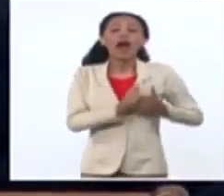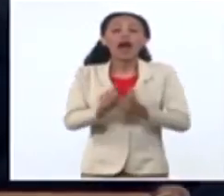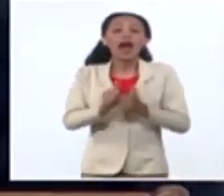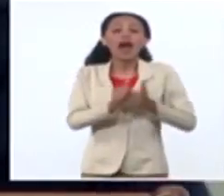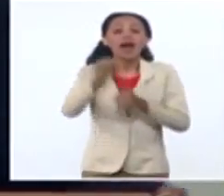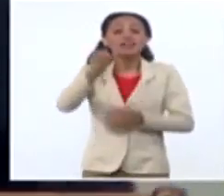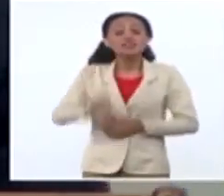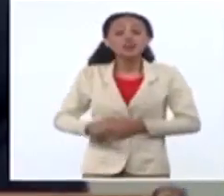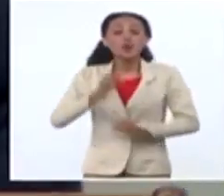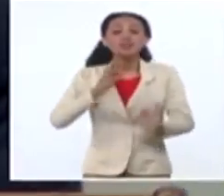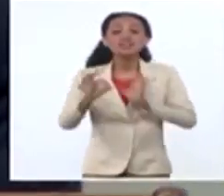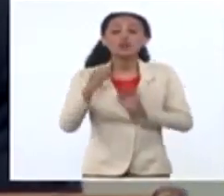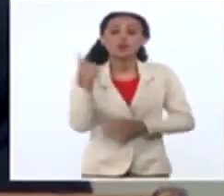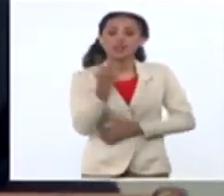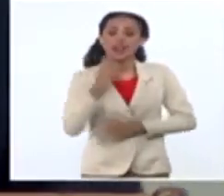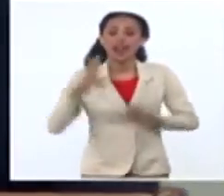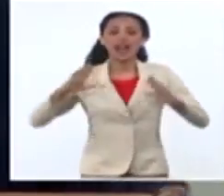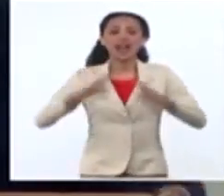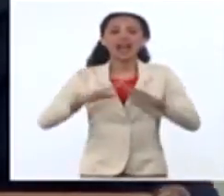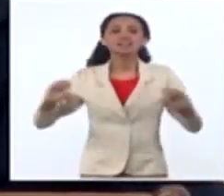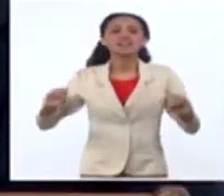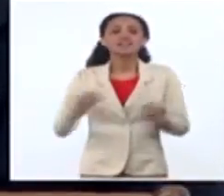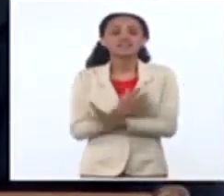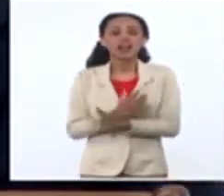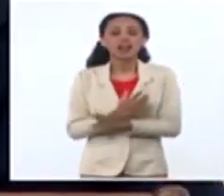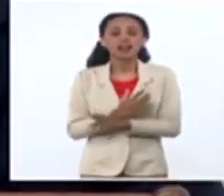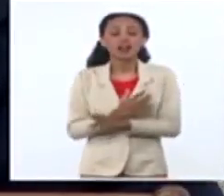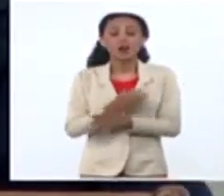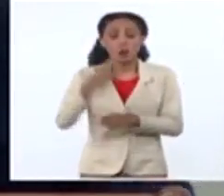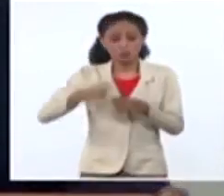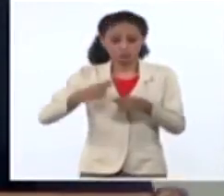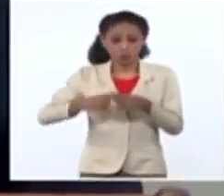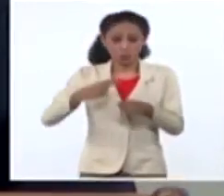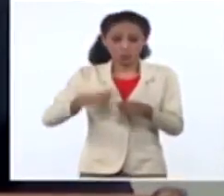nacional de la Casa Blanca, el señor Jake Sullivan,